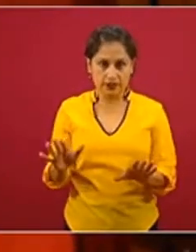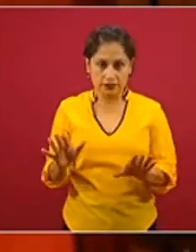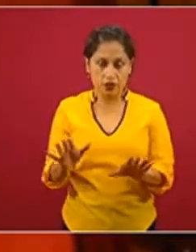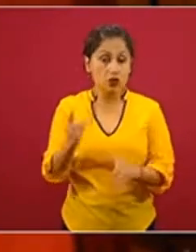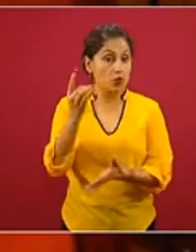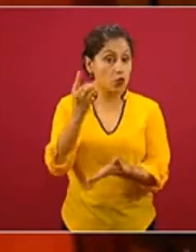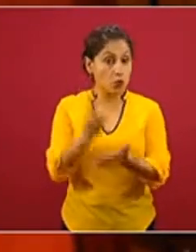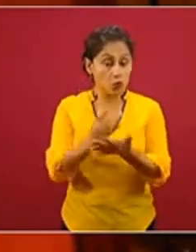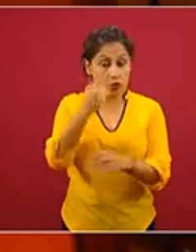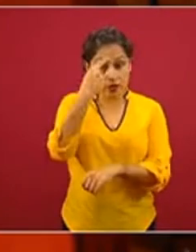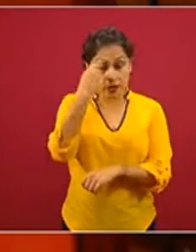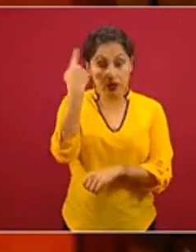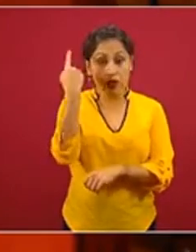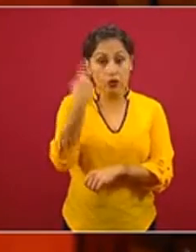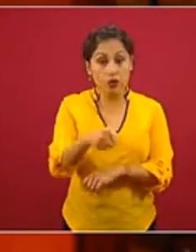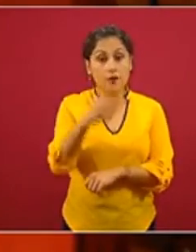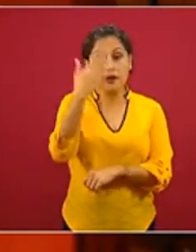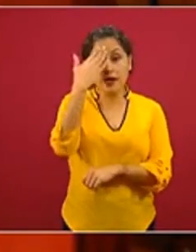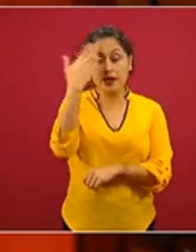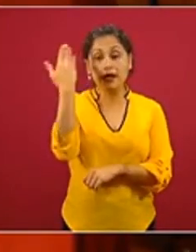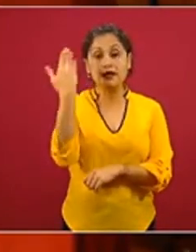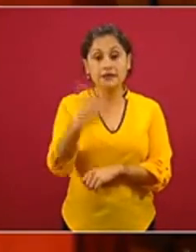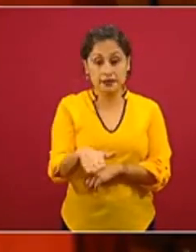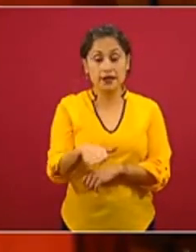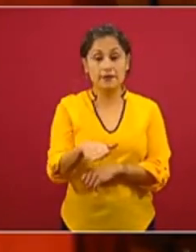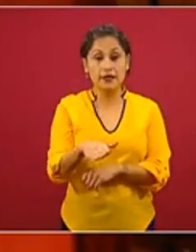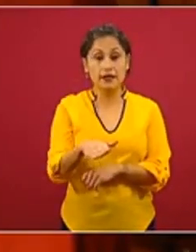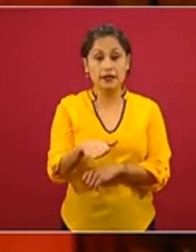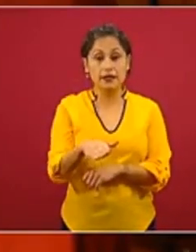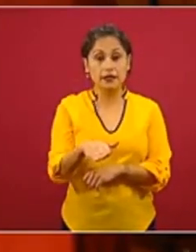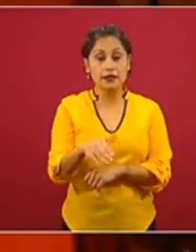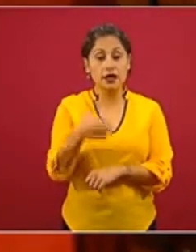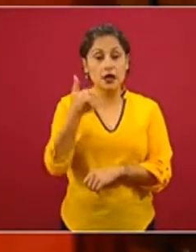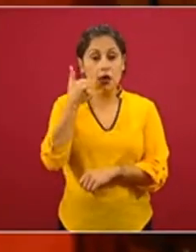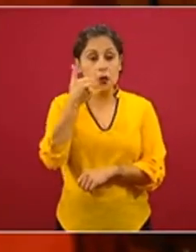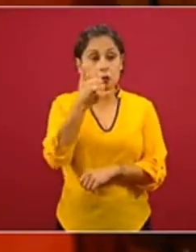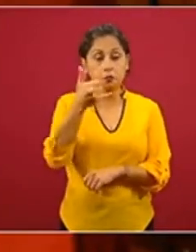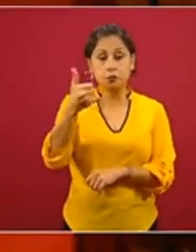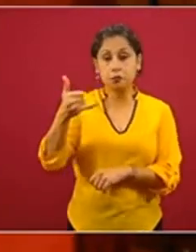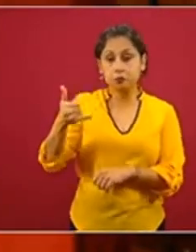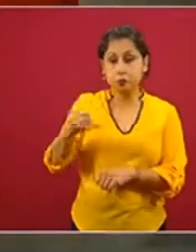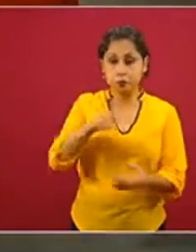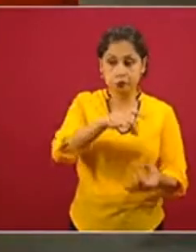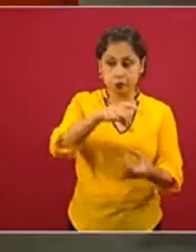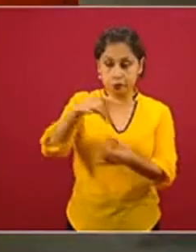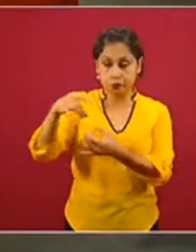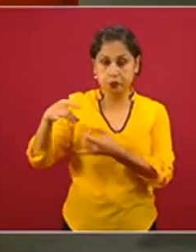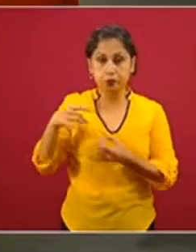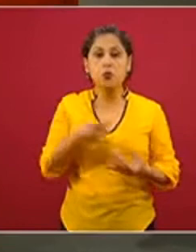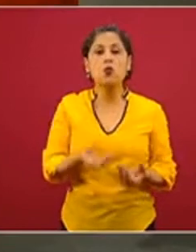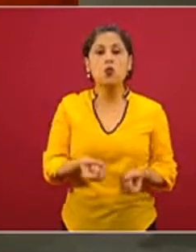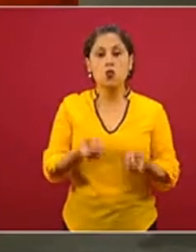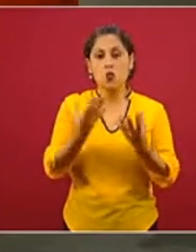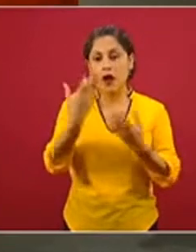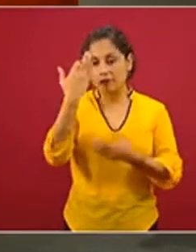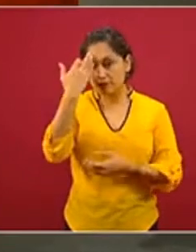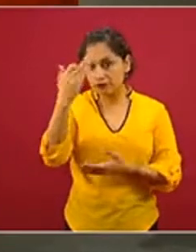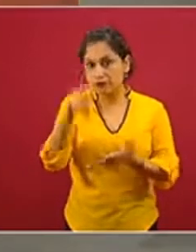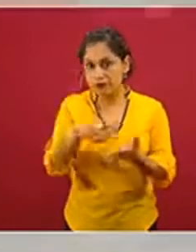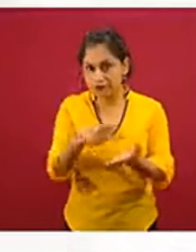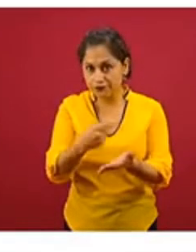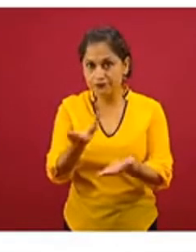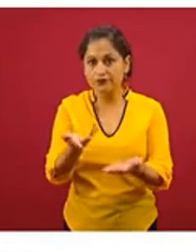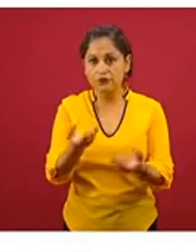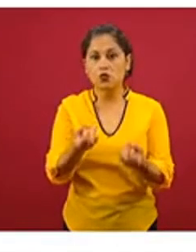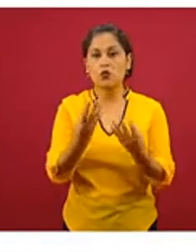se ha movido estado por estado la gente dentro de su territorio. Entonces vemos cómo